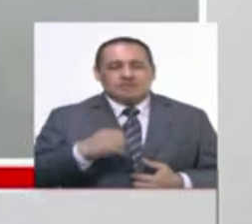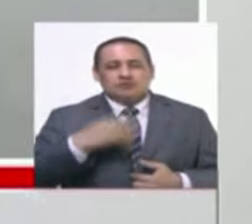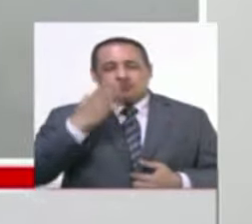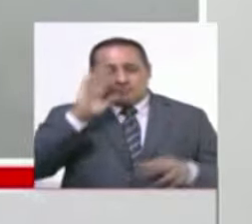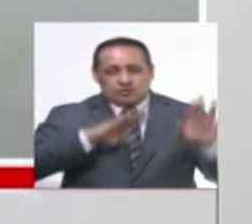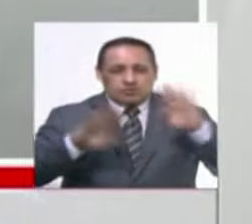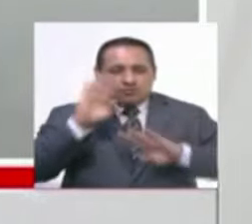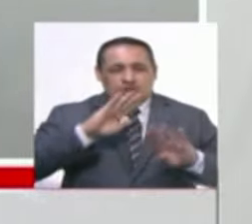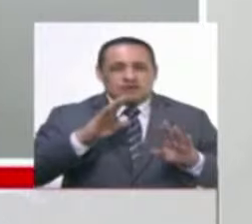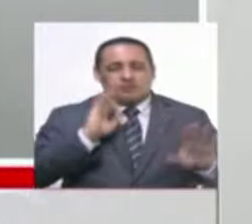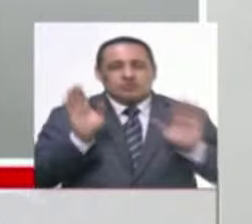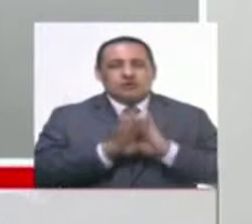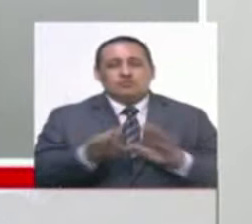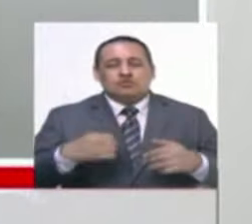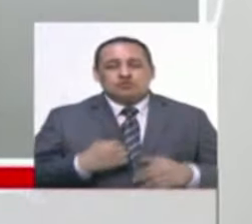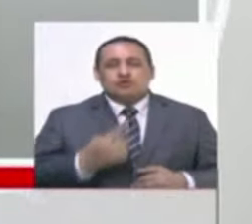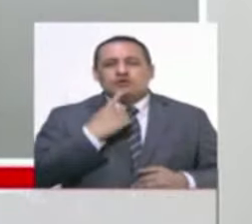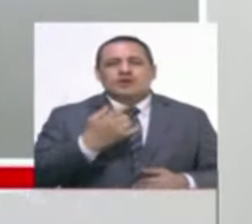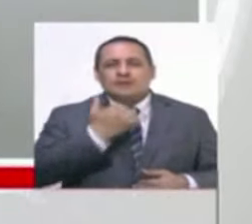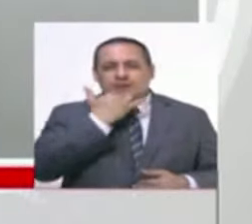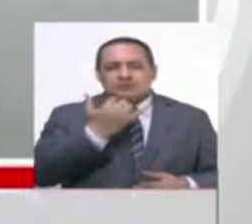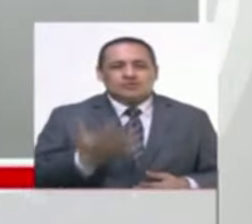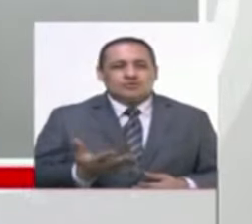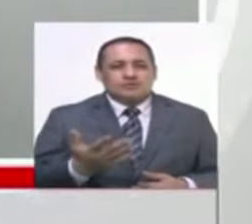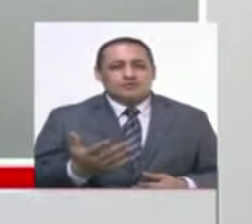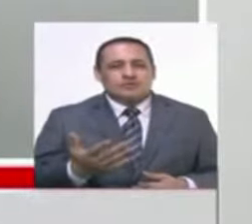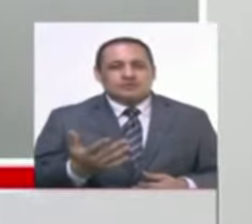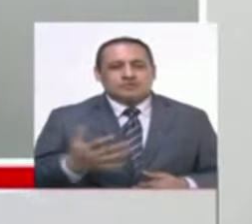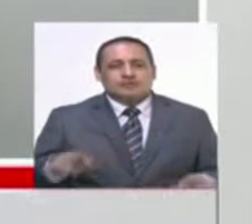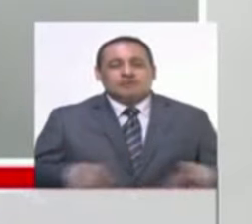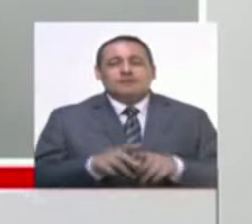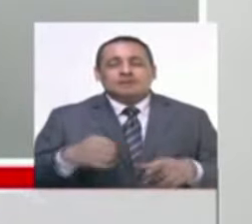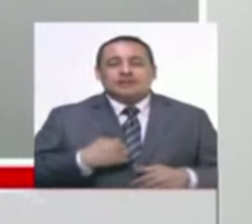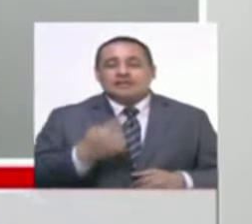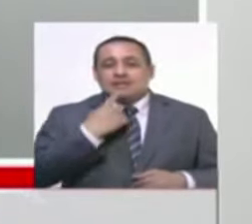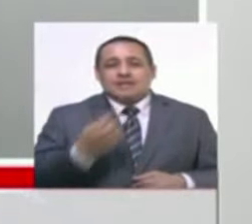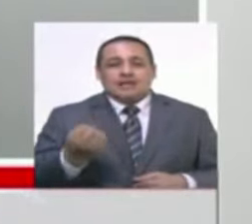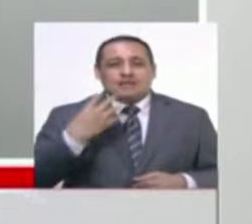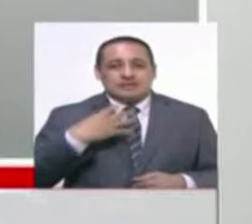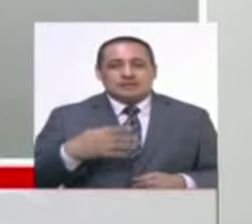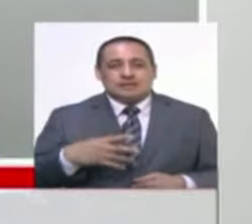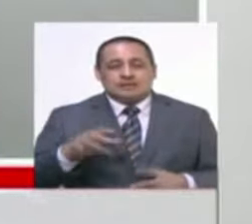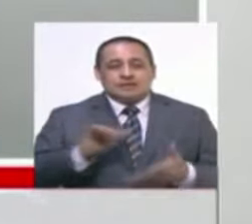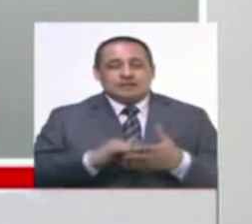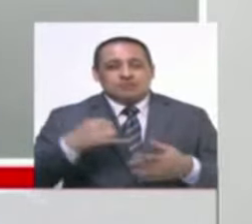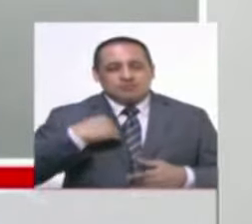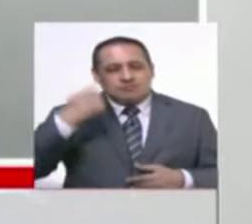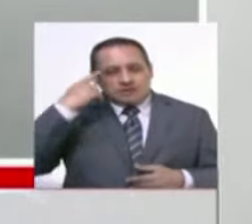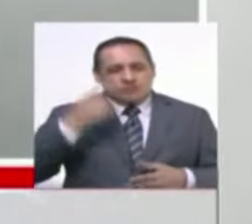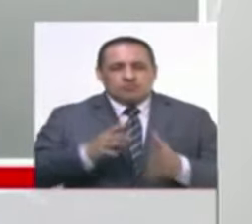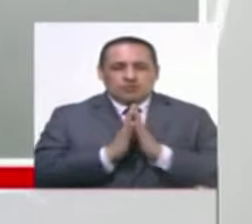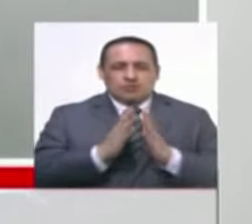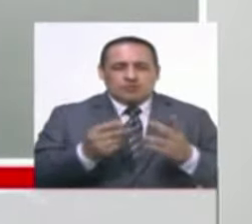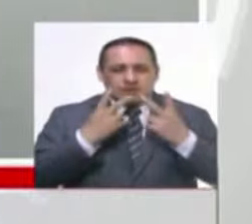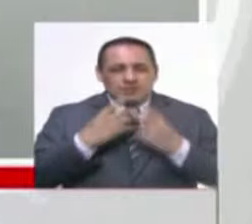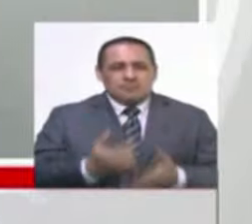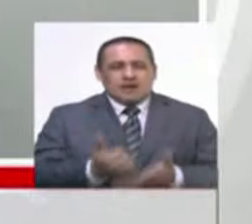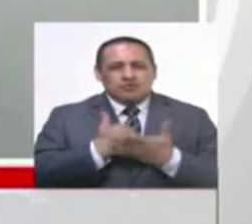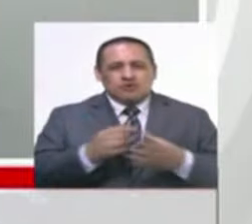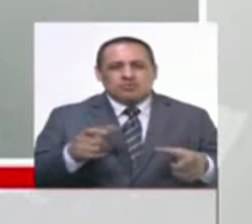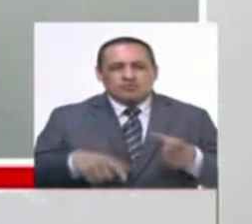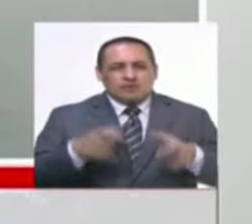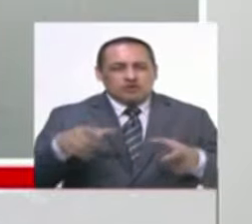preocupado. Y yo le digo, ¿qué es lo que pasa, Bruno? Y él me dice, mira, quiero que por favor me ayudes con personal de